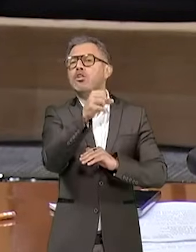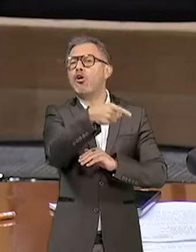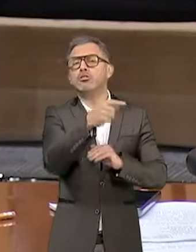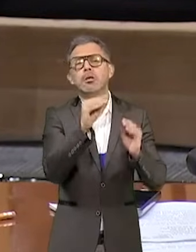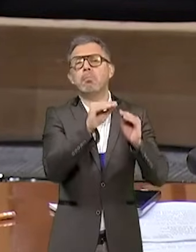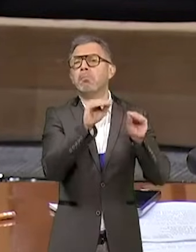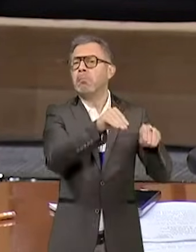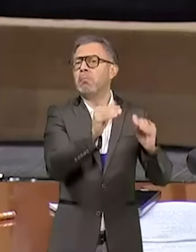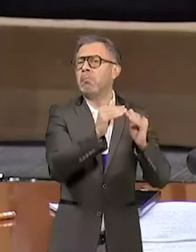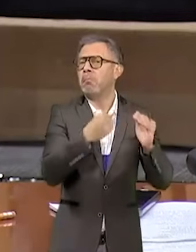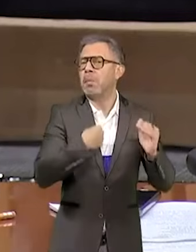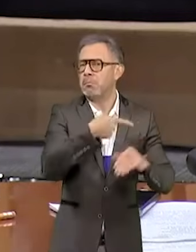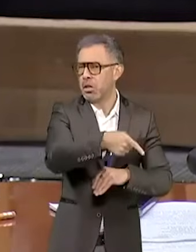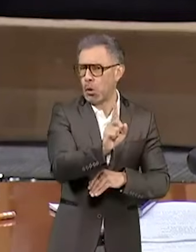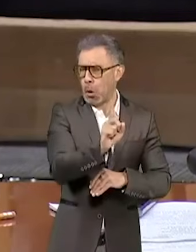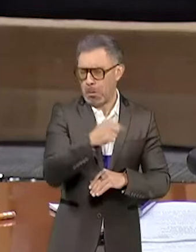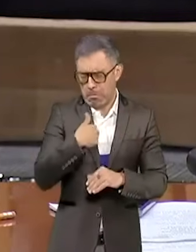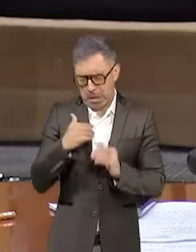de su campaña.